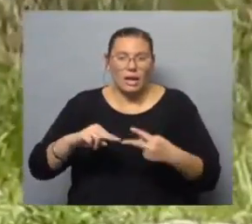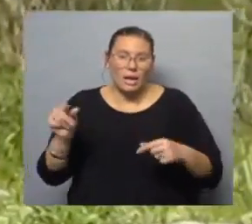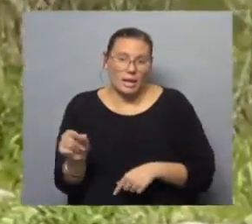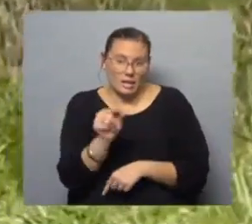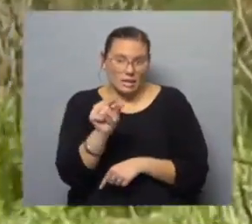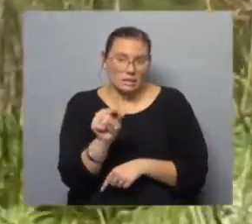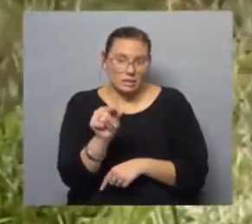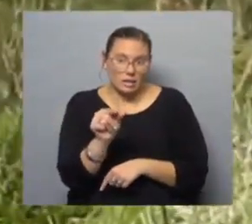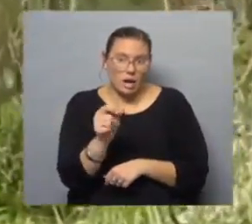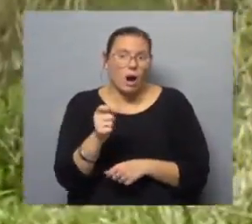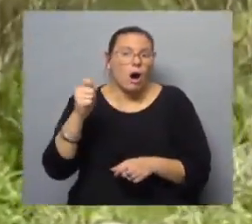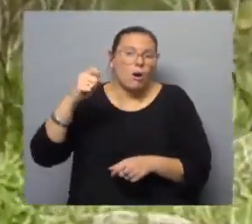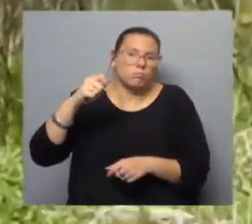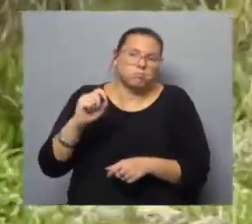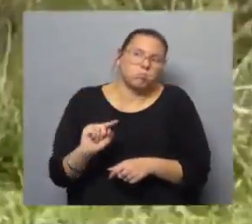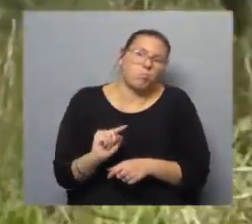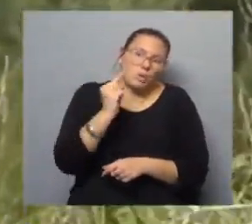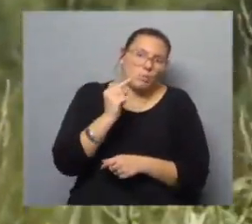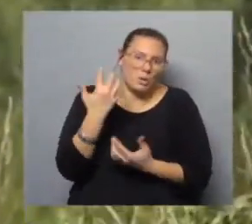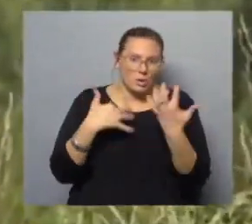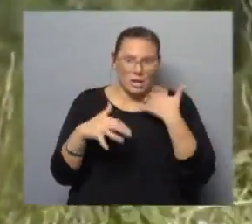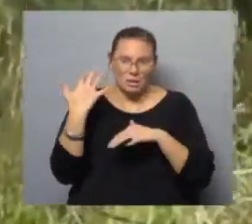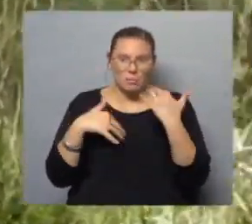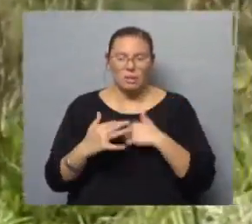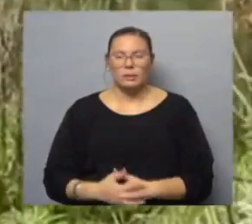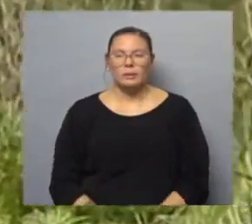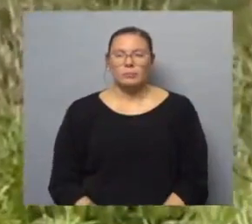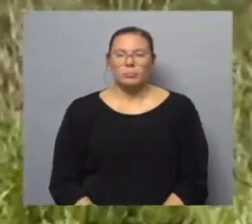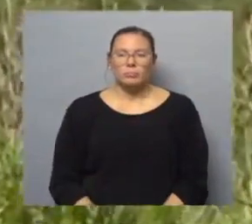genética original de la especie, ¿no?